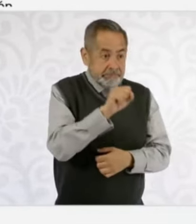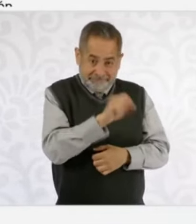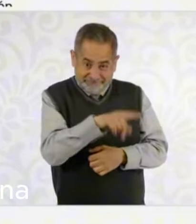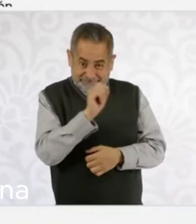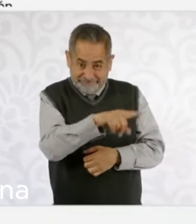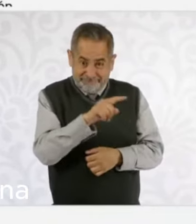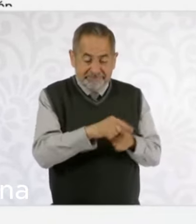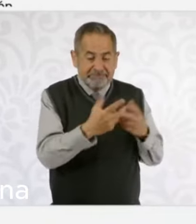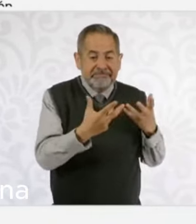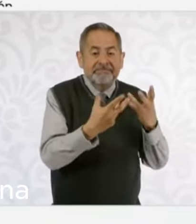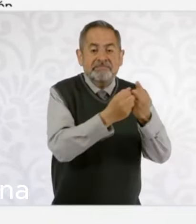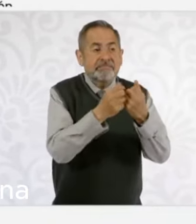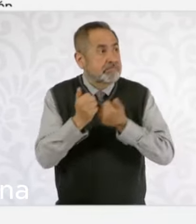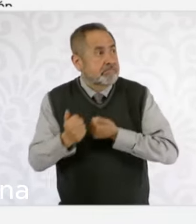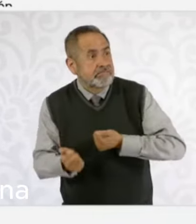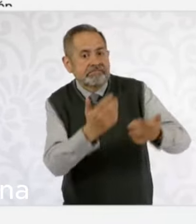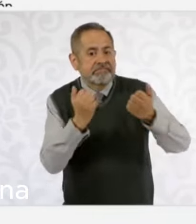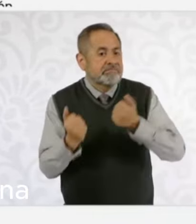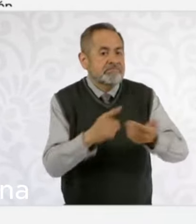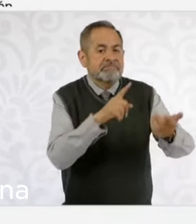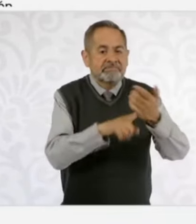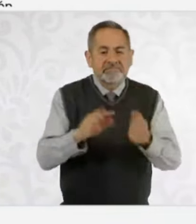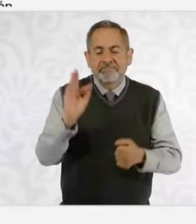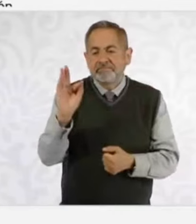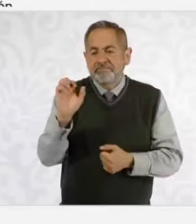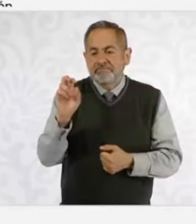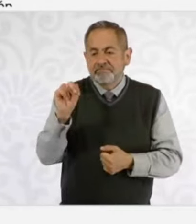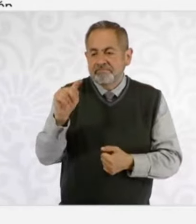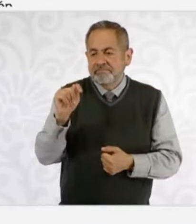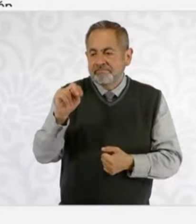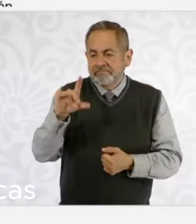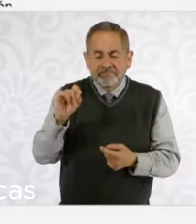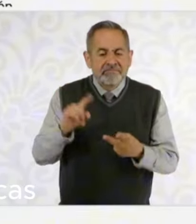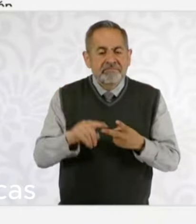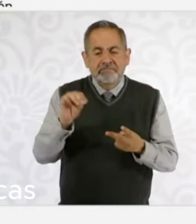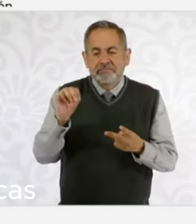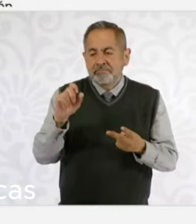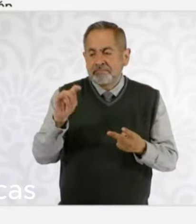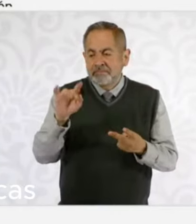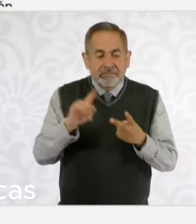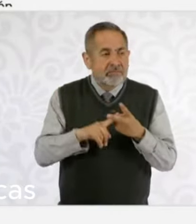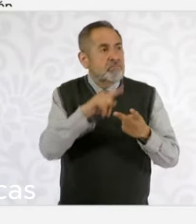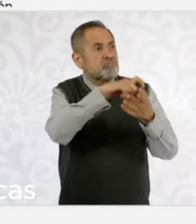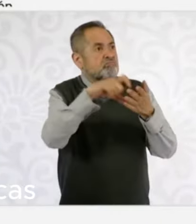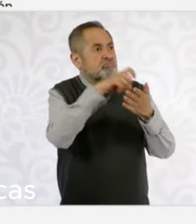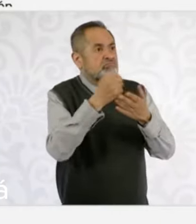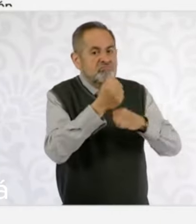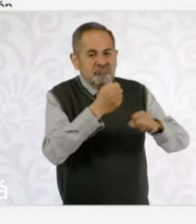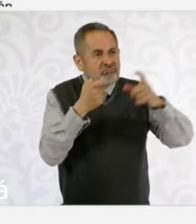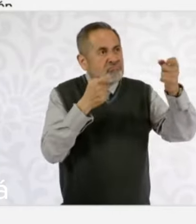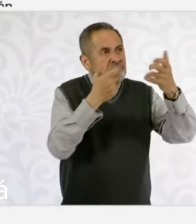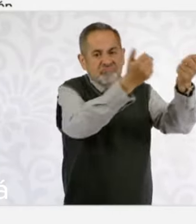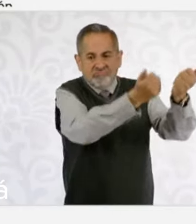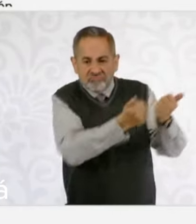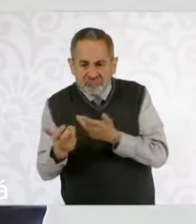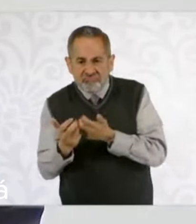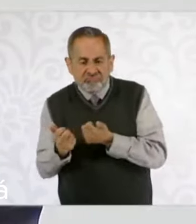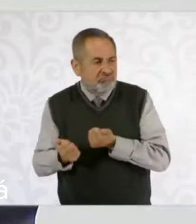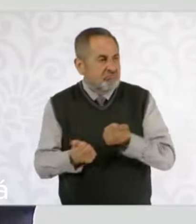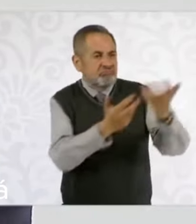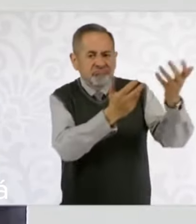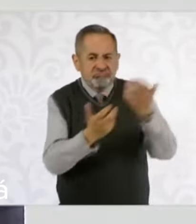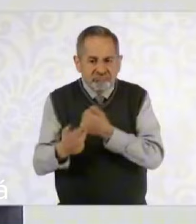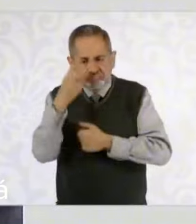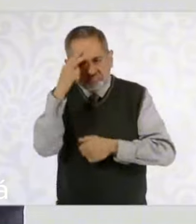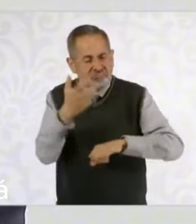le vincula con el trasiego de fentanilo y metanfetamina, así como el tráfico de armas y la comercialización de drogas sintéticas entre México,